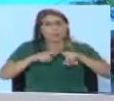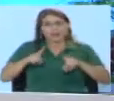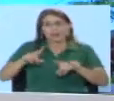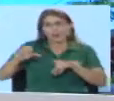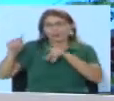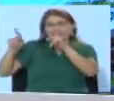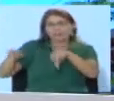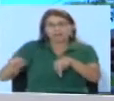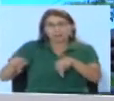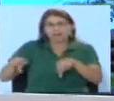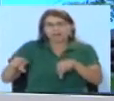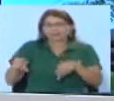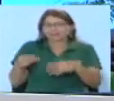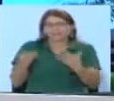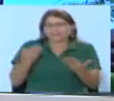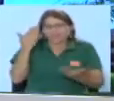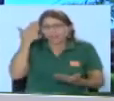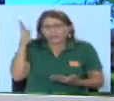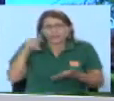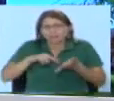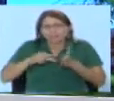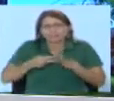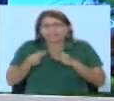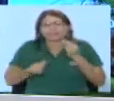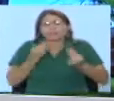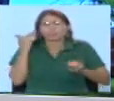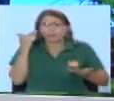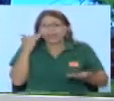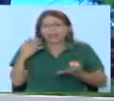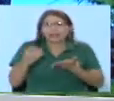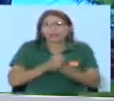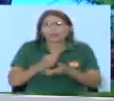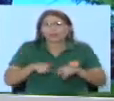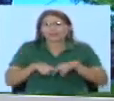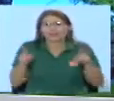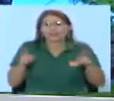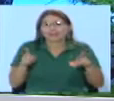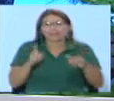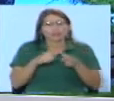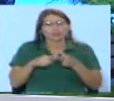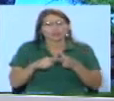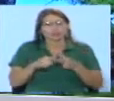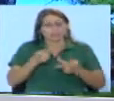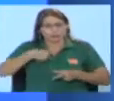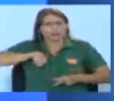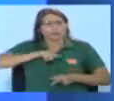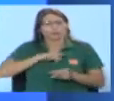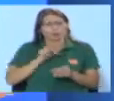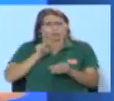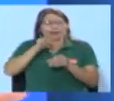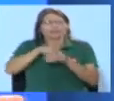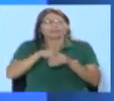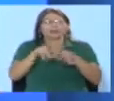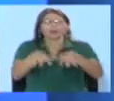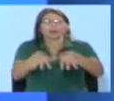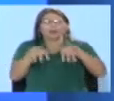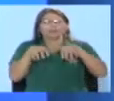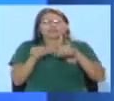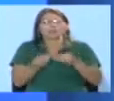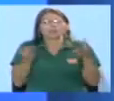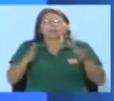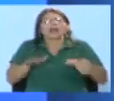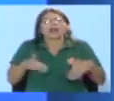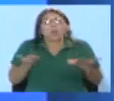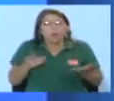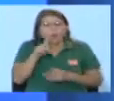otro idioma, no sabemos qué es eso. En ese sentido, ¿cómo podríamos participar en una audiencia pública en este marco si no